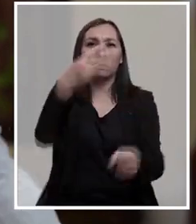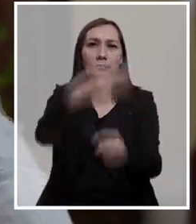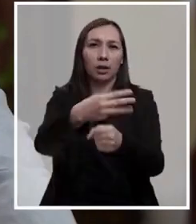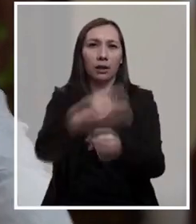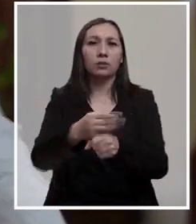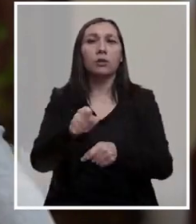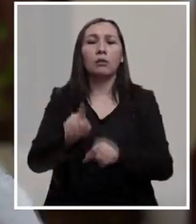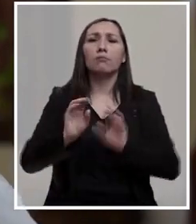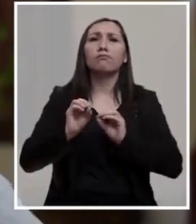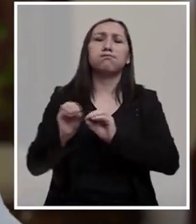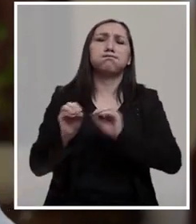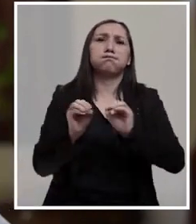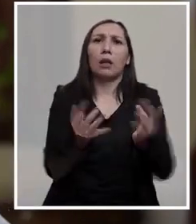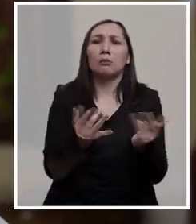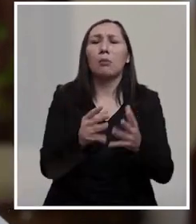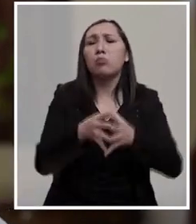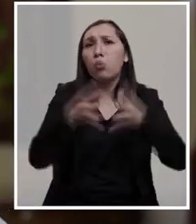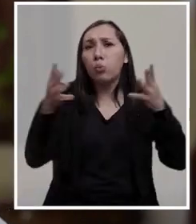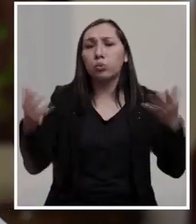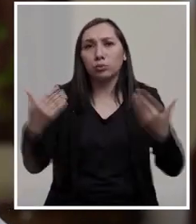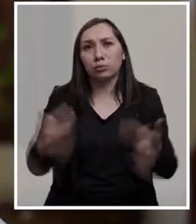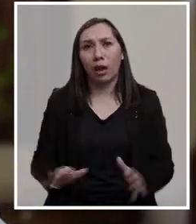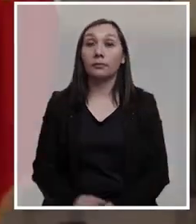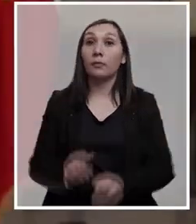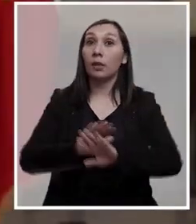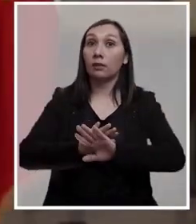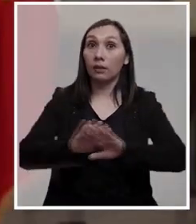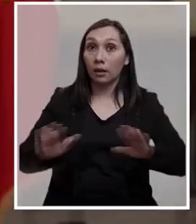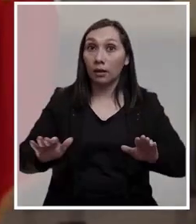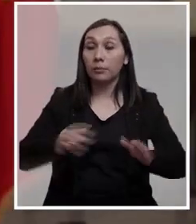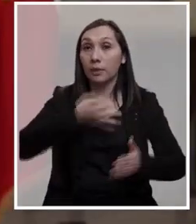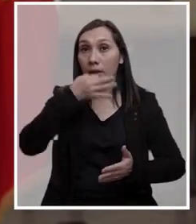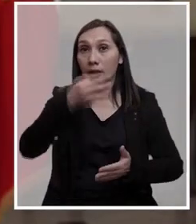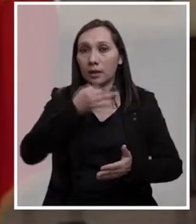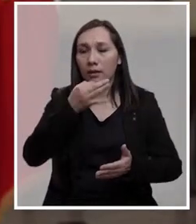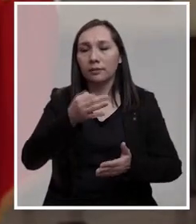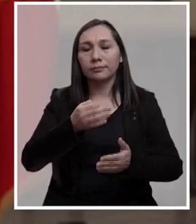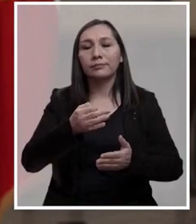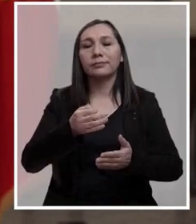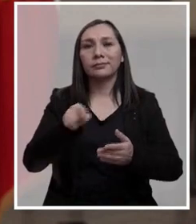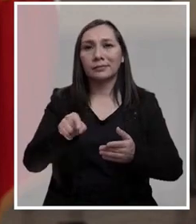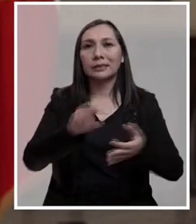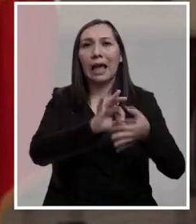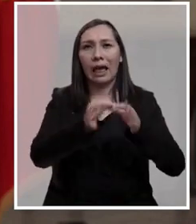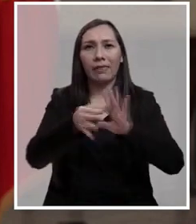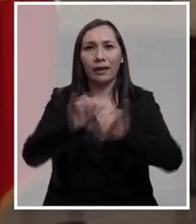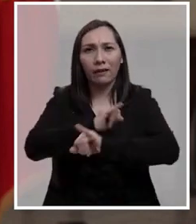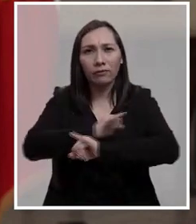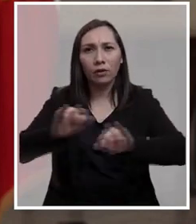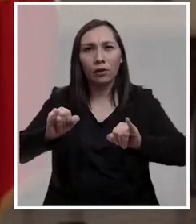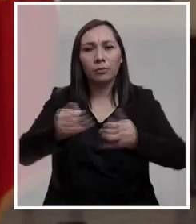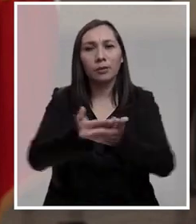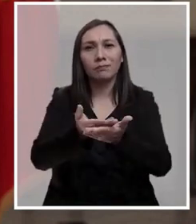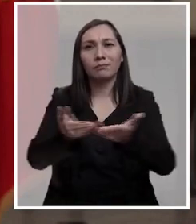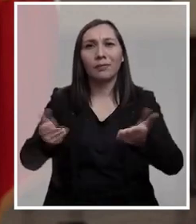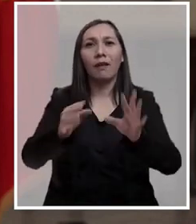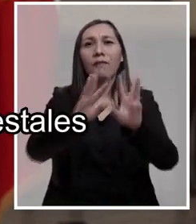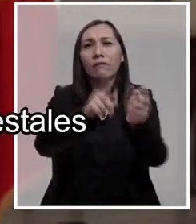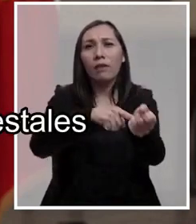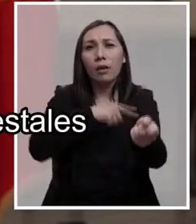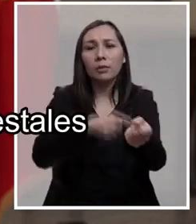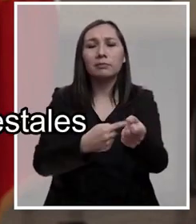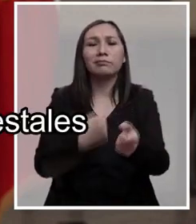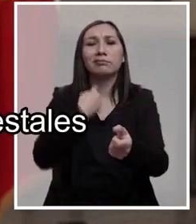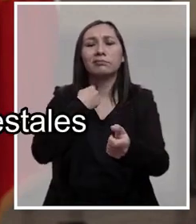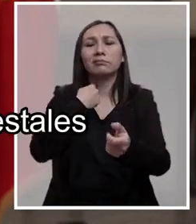mayores que ya han esperado demasiado para finalizar quiero terminar esta cadena enviándole un mensaje